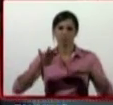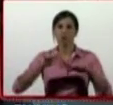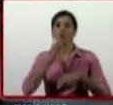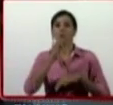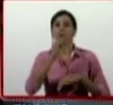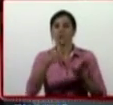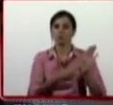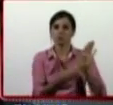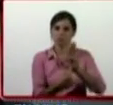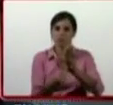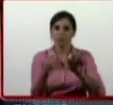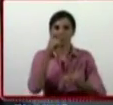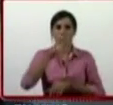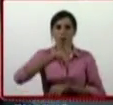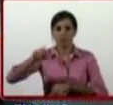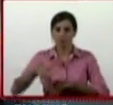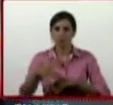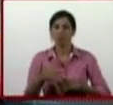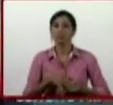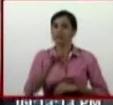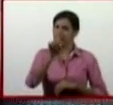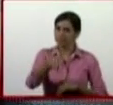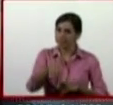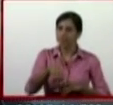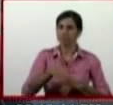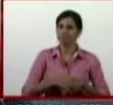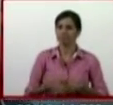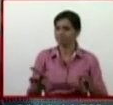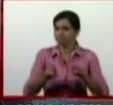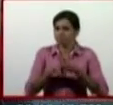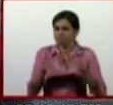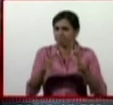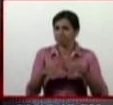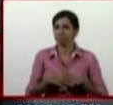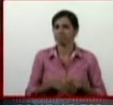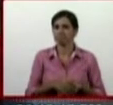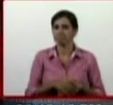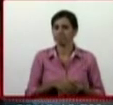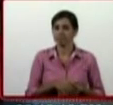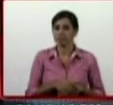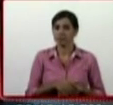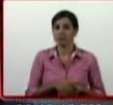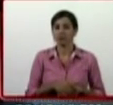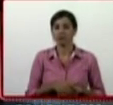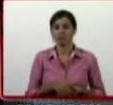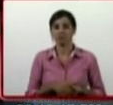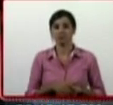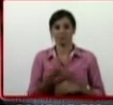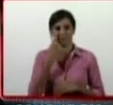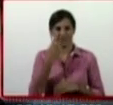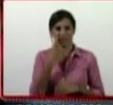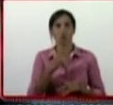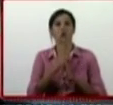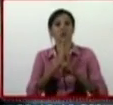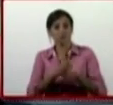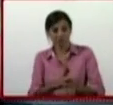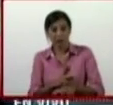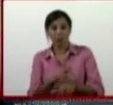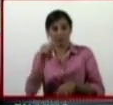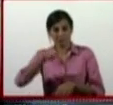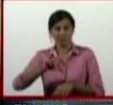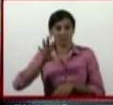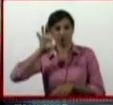informando al pueblo, pero además, como vamos recogiendo la cosecha hermosa que tiene nuestra patria,